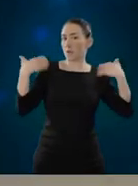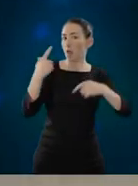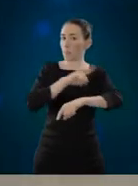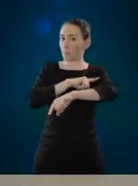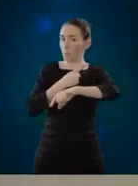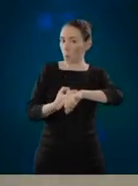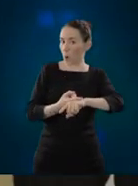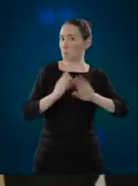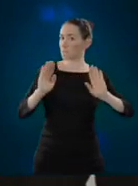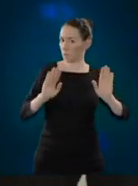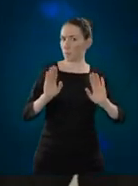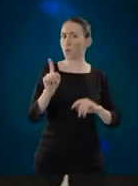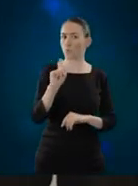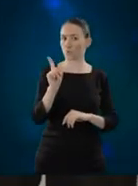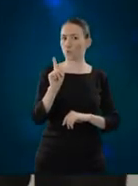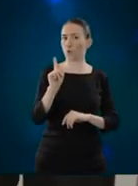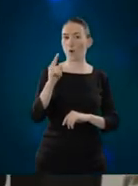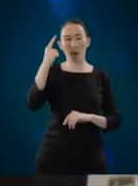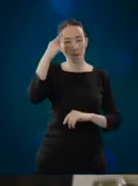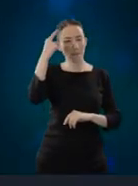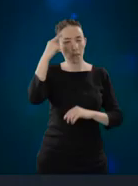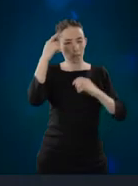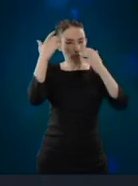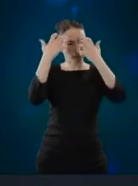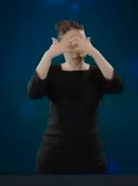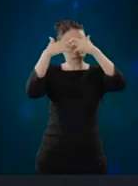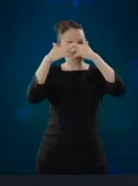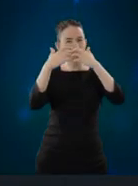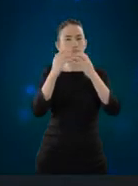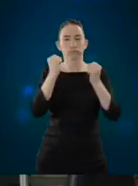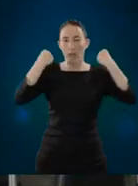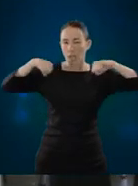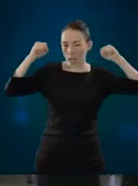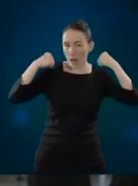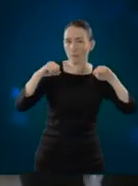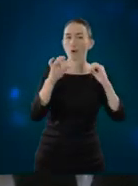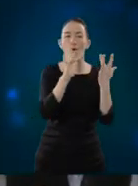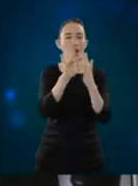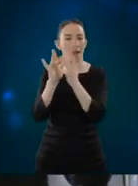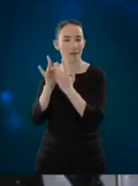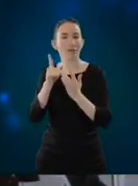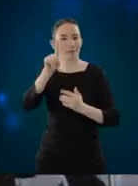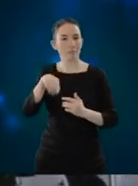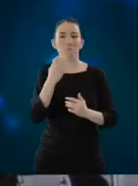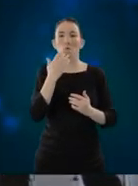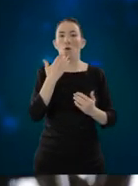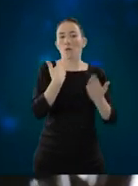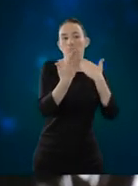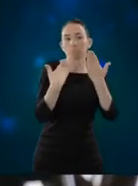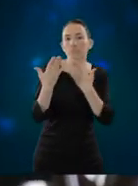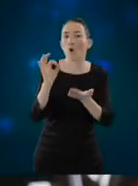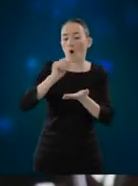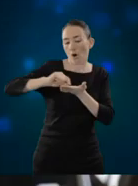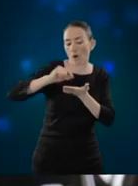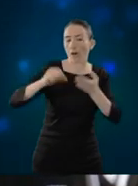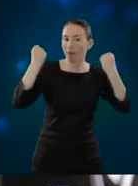además de hacer actividad física como gimnasia, también entrenan la mente y las relaciones, practicando actividades y ejercicios